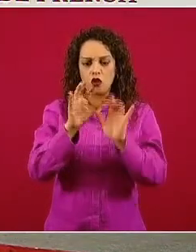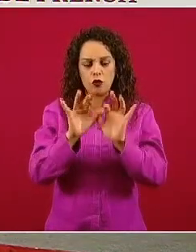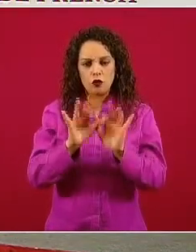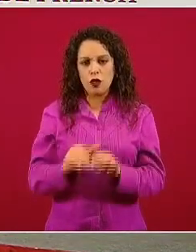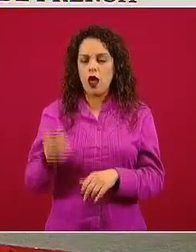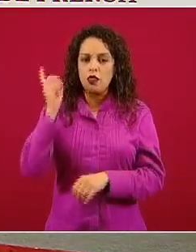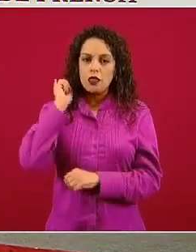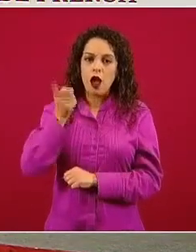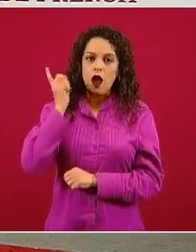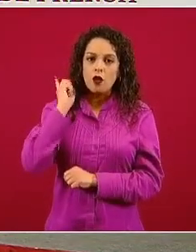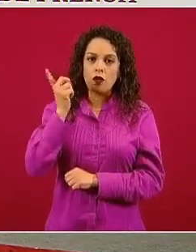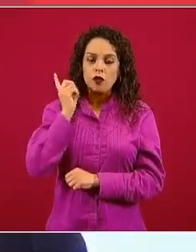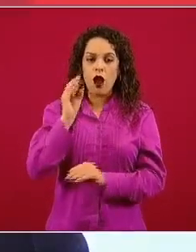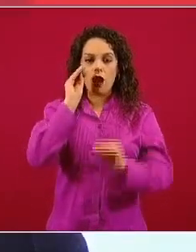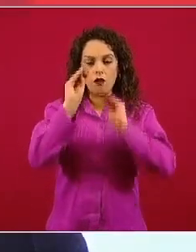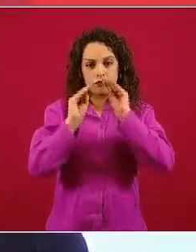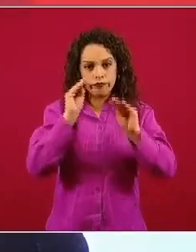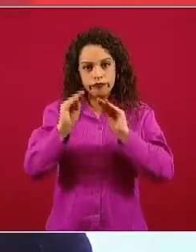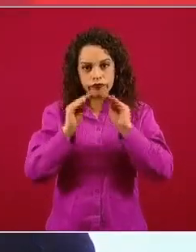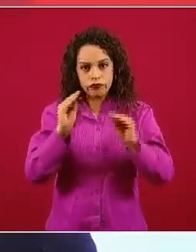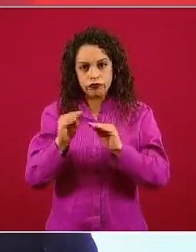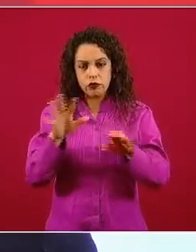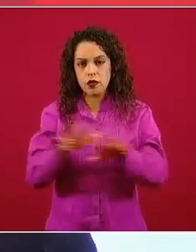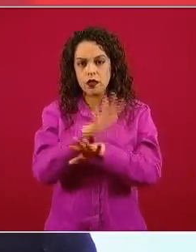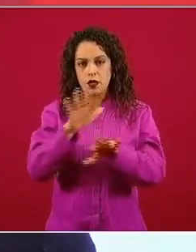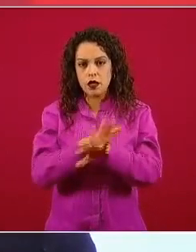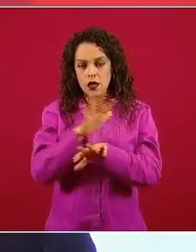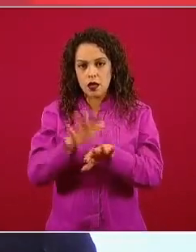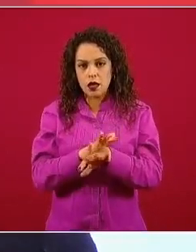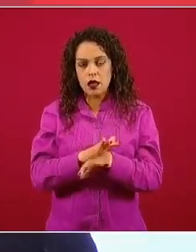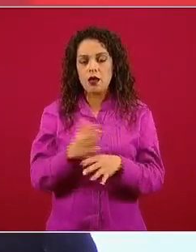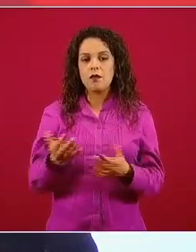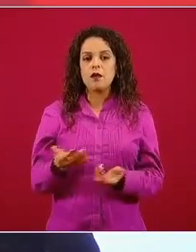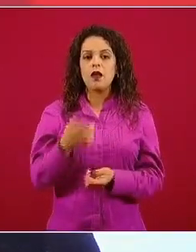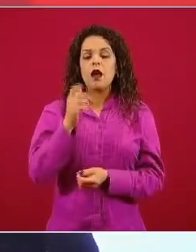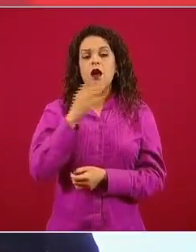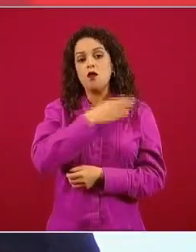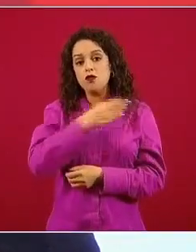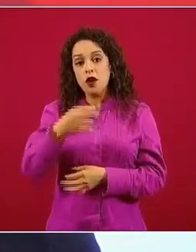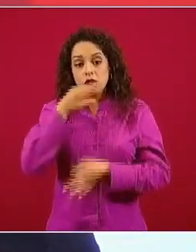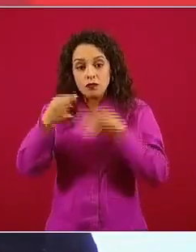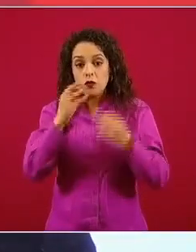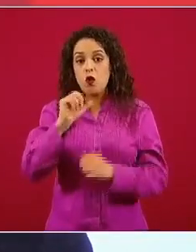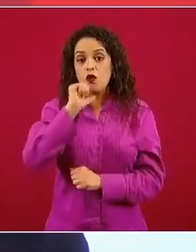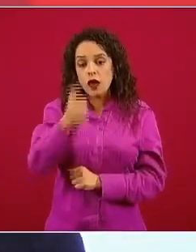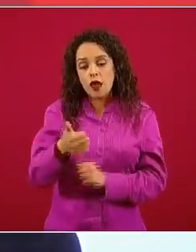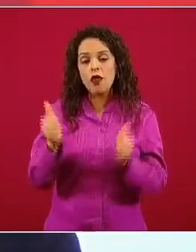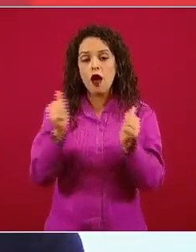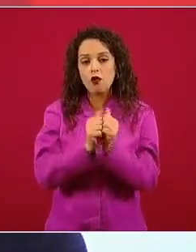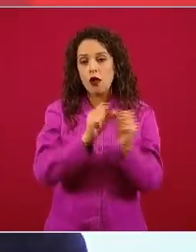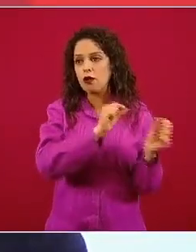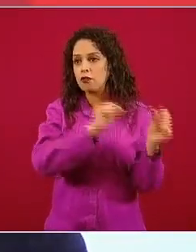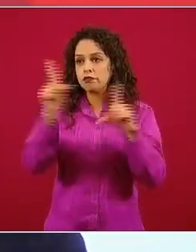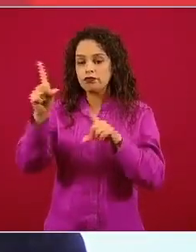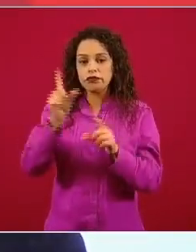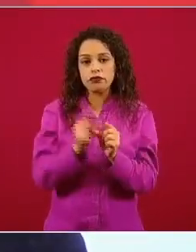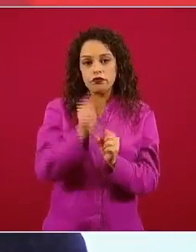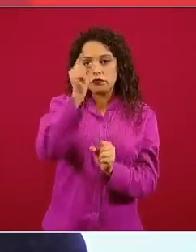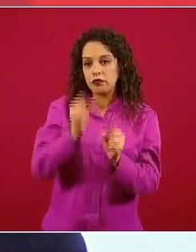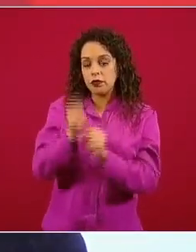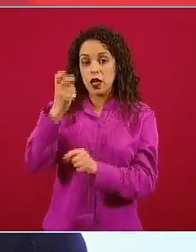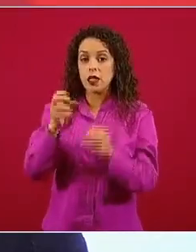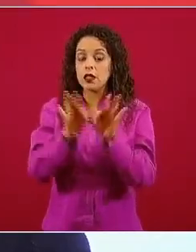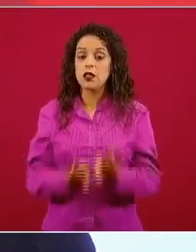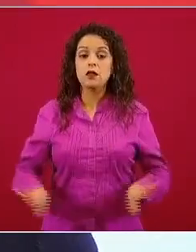estemos actualizando la estadística, sean malas, sean buenas noticias. Siempre lo importante ha sido comunicarla a